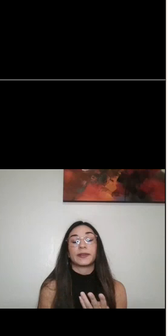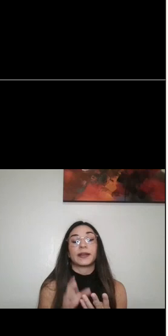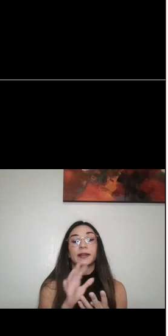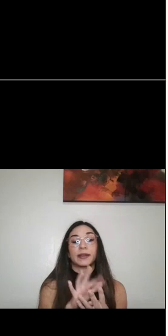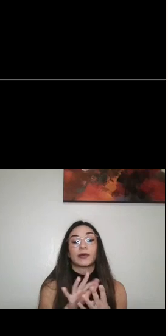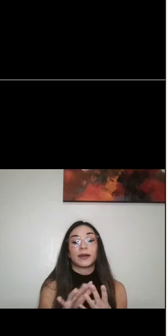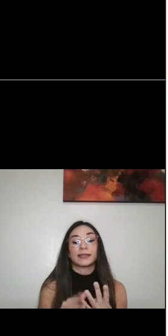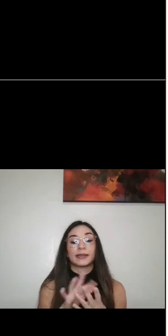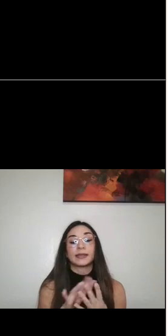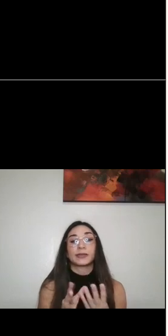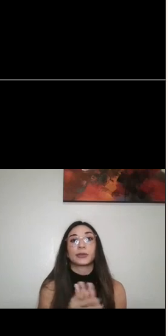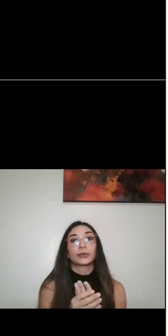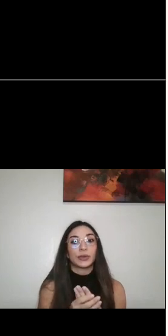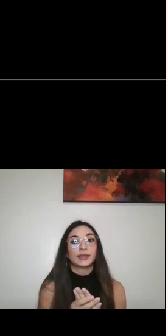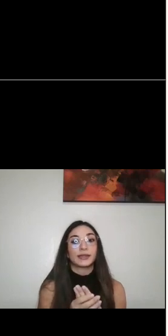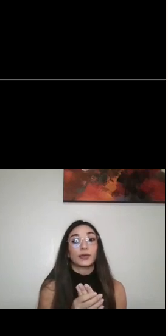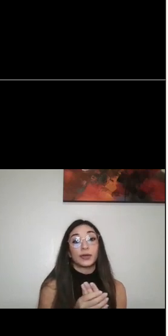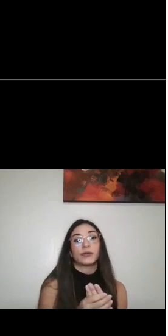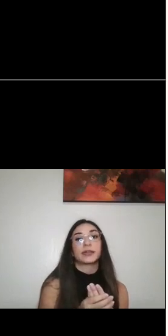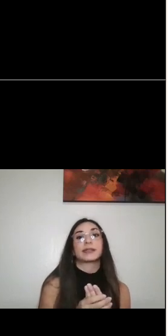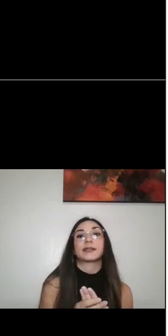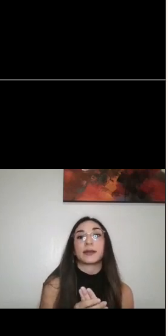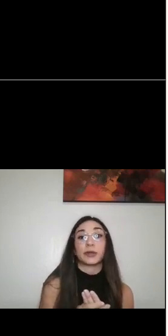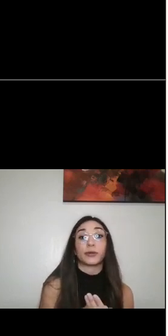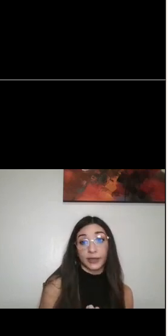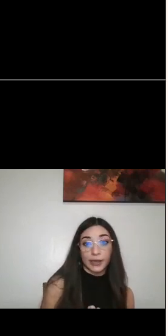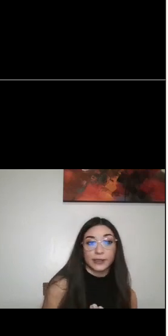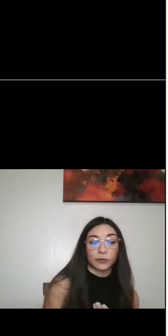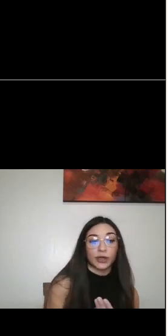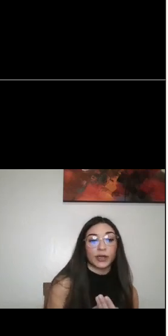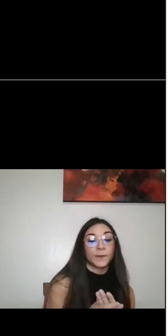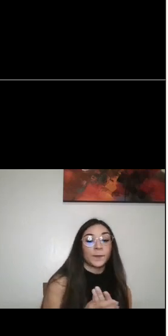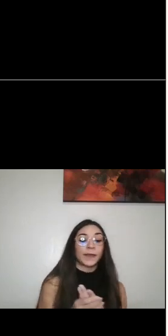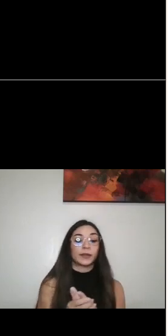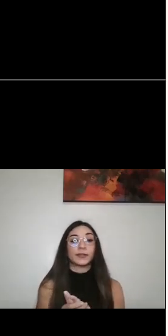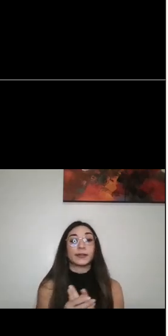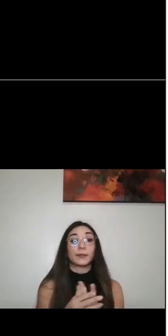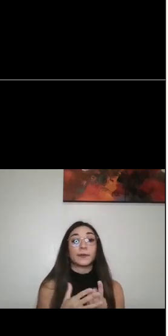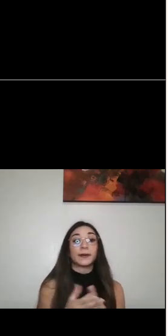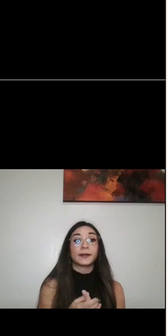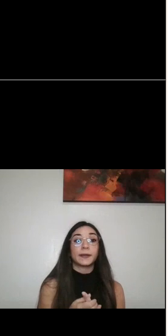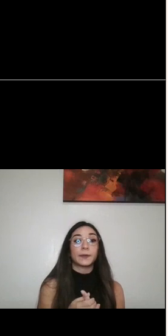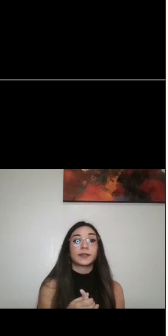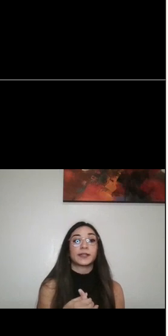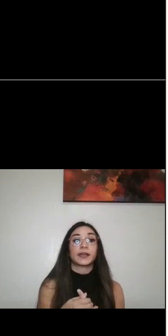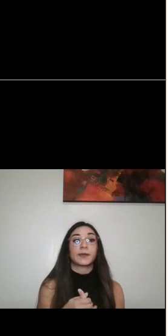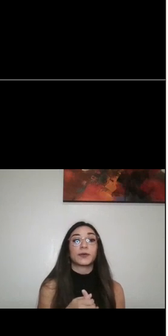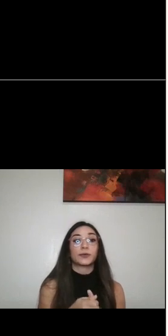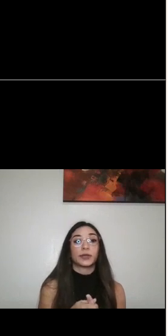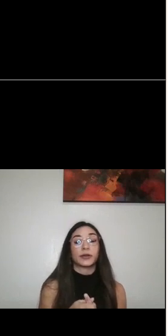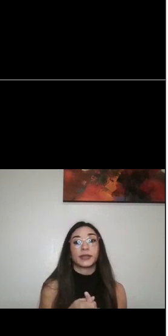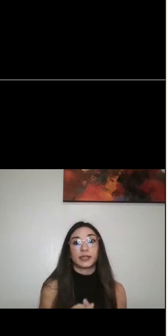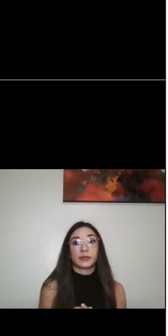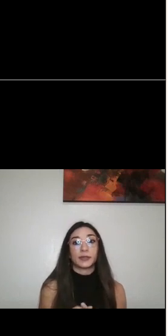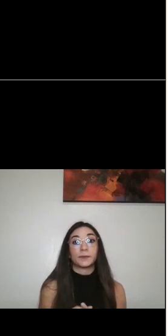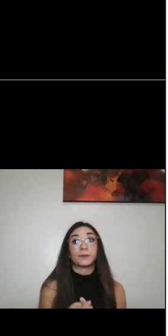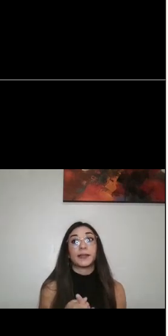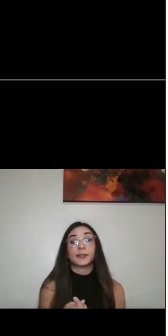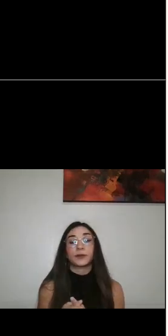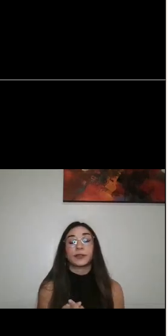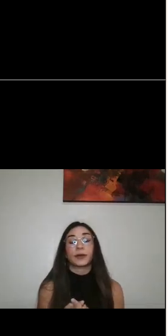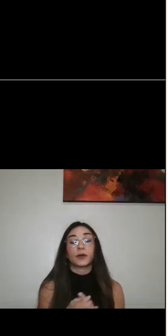eso va a depender de cuáles sean las estructuras del oído que se están viendo afectadas, ¿ok? Entonces, el primer tipo se llama conductivo de